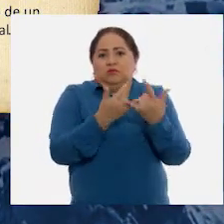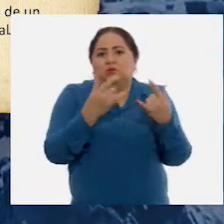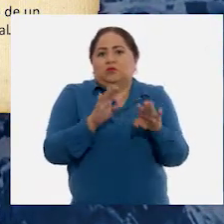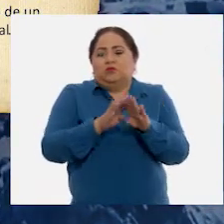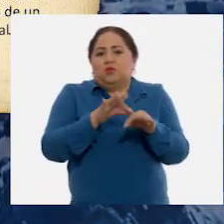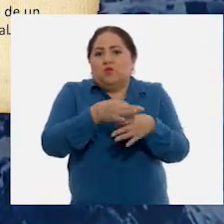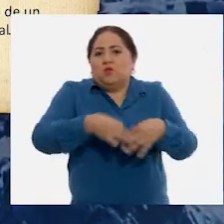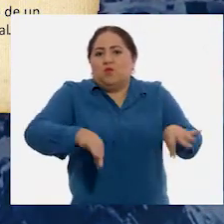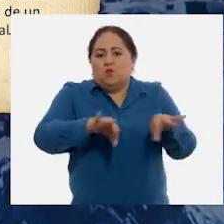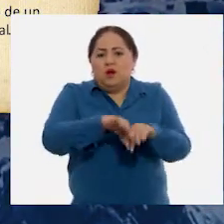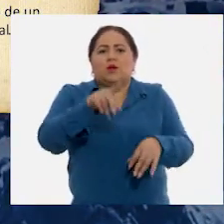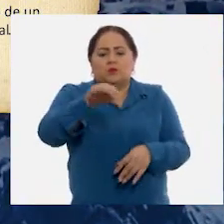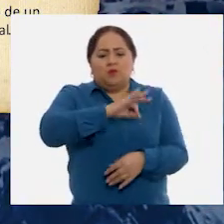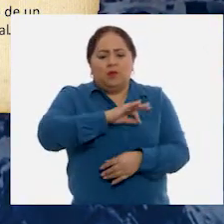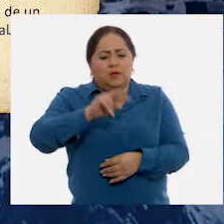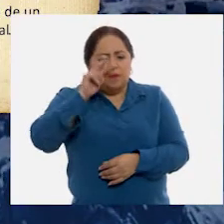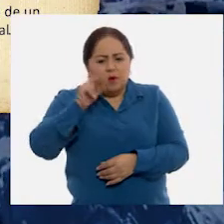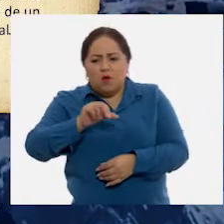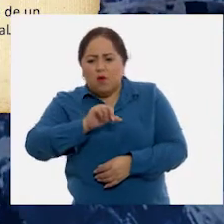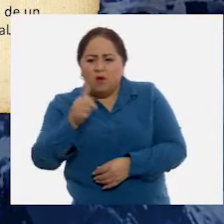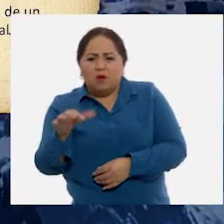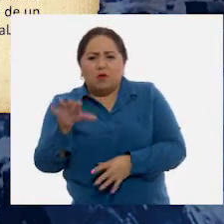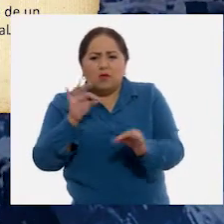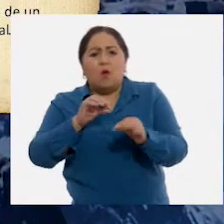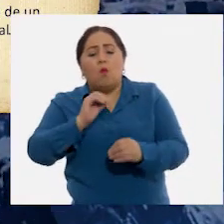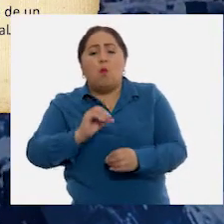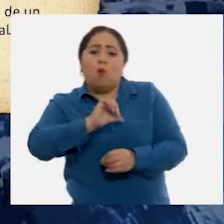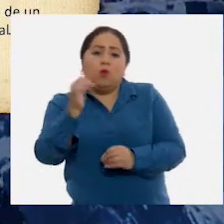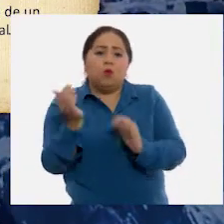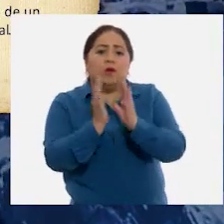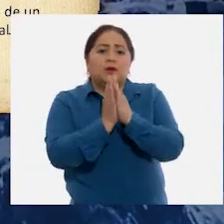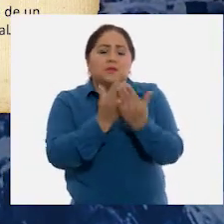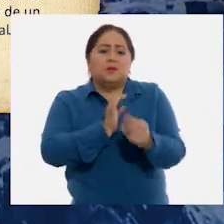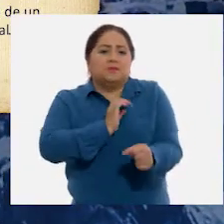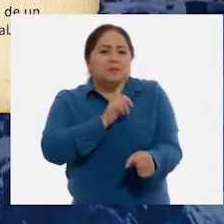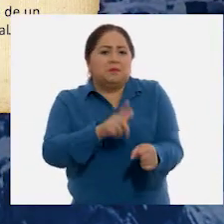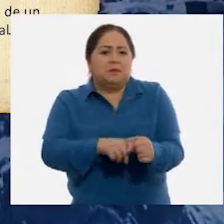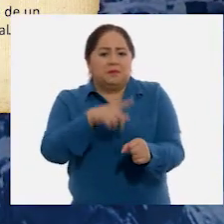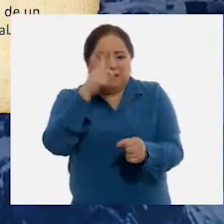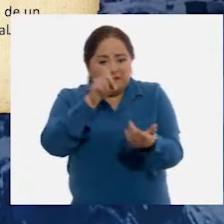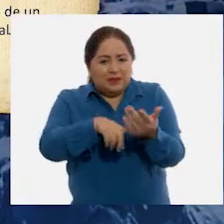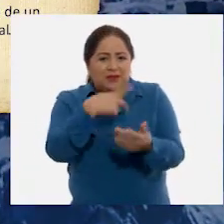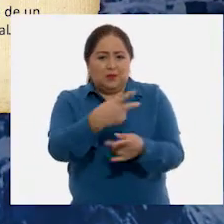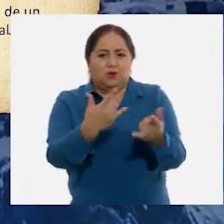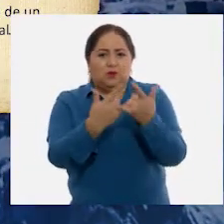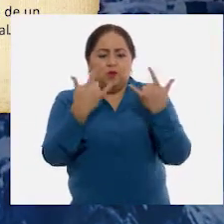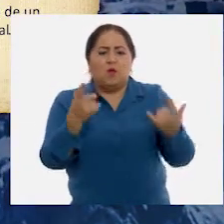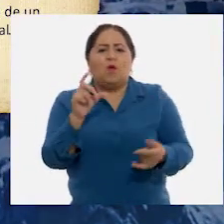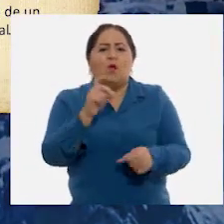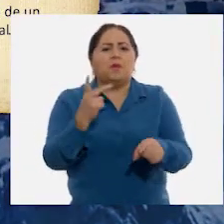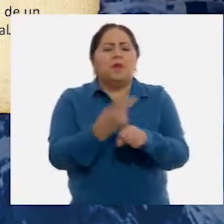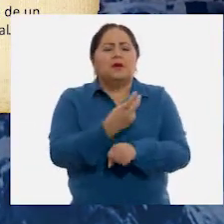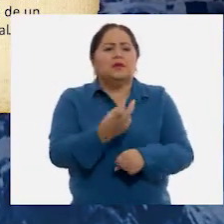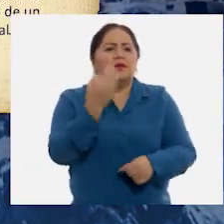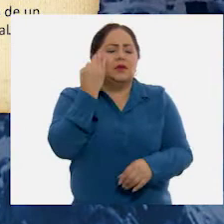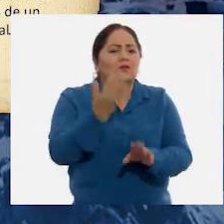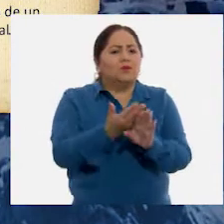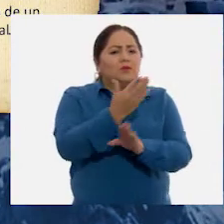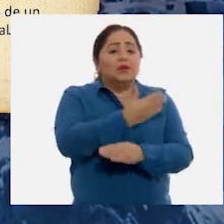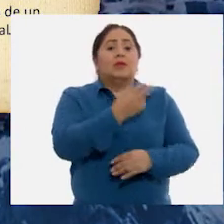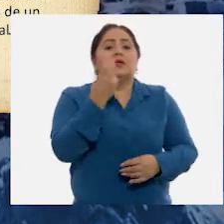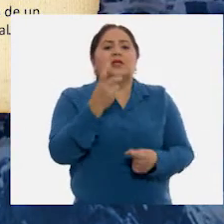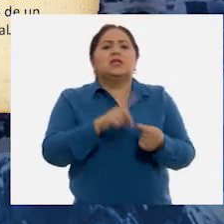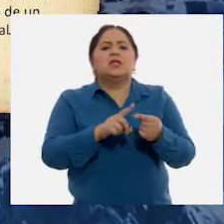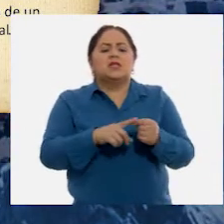Así que podemos buscar en las fuentes seleccionadas o en otros libros especializados de historia cuándo sucedieron, quiénes